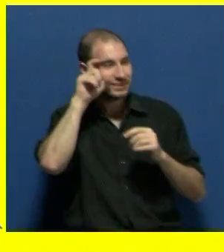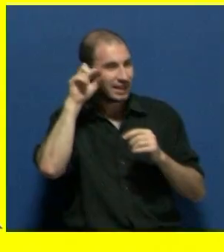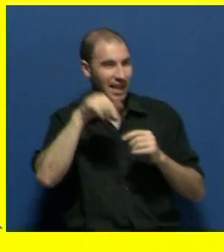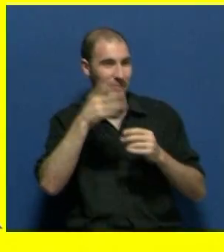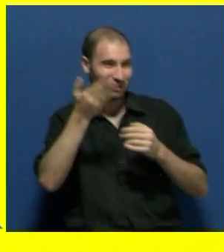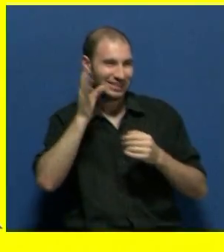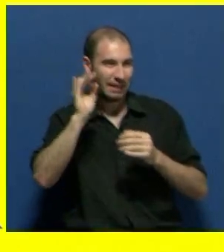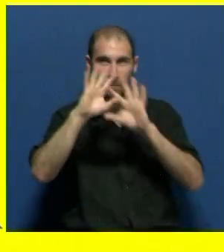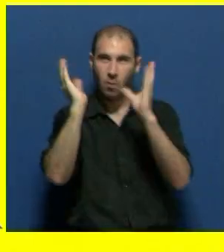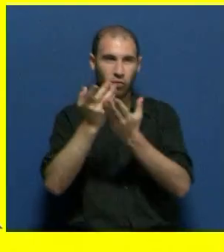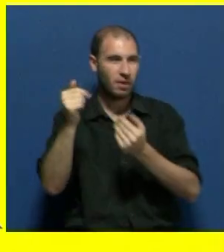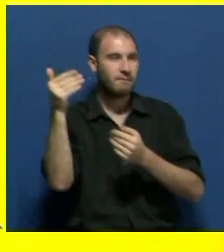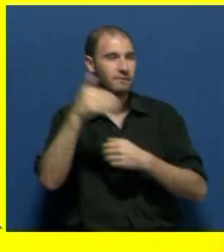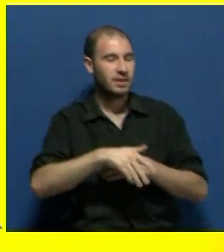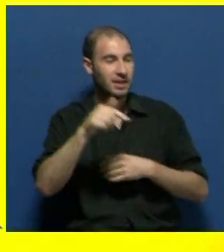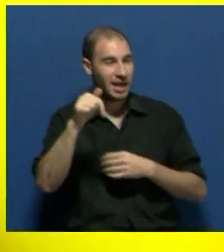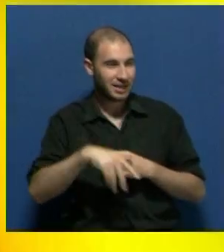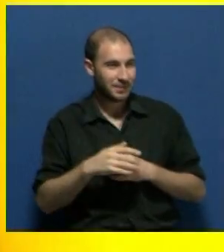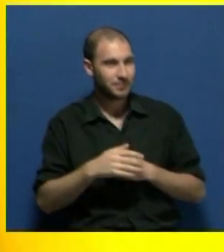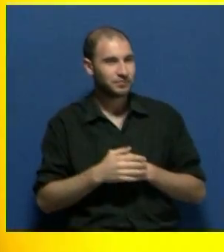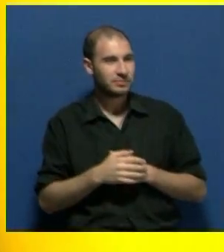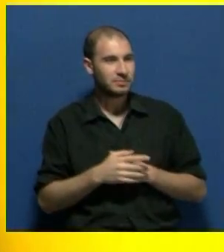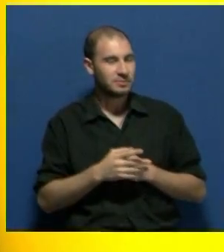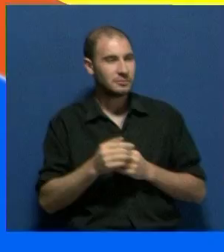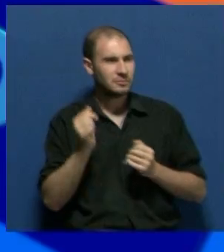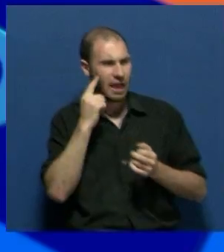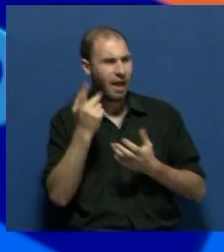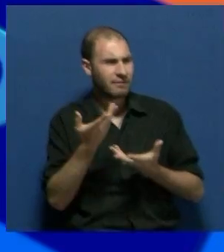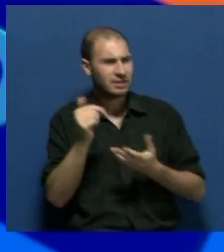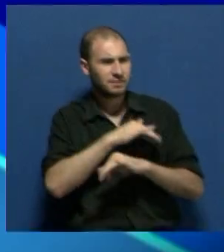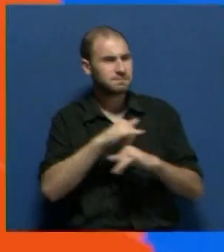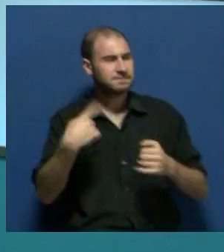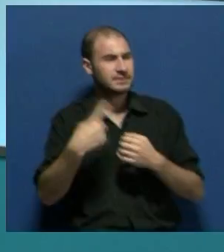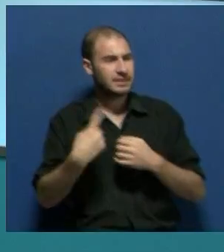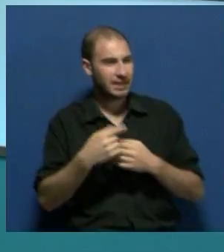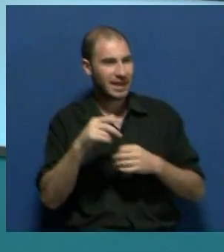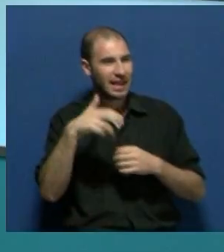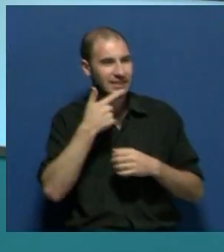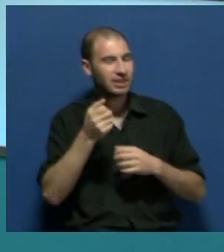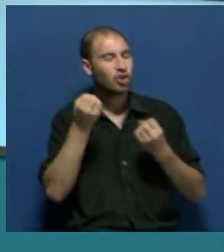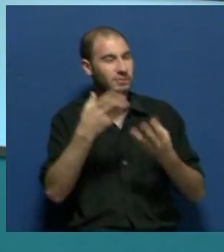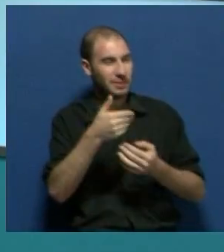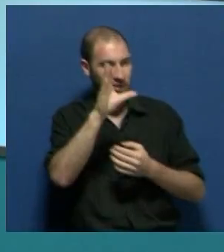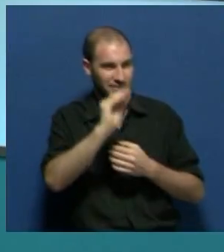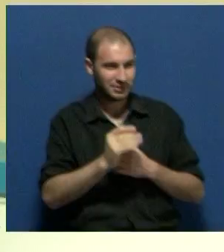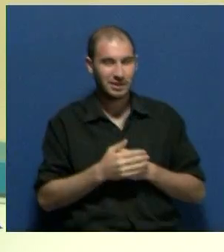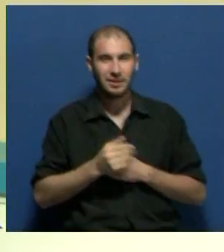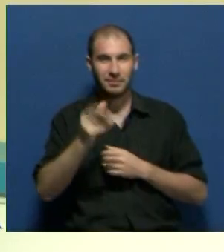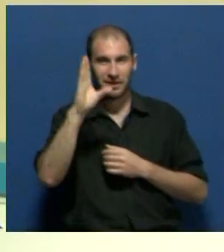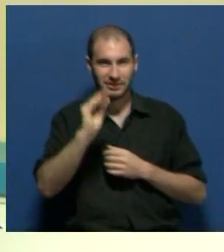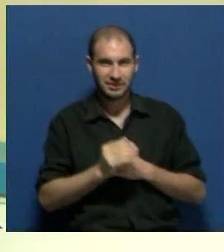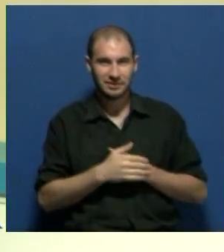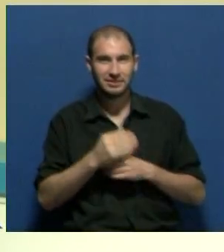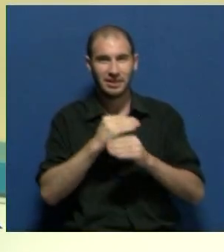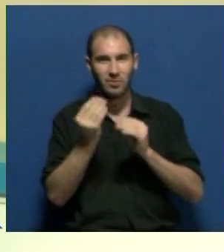es astrónomo y está aquí con nosotros y vamos a un poco desentrañar qué fue esta información que difundió la NASA. Walter, ¿cómo andas? Buenas noches. Buenas noches, un